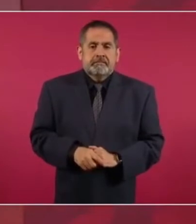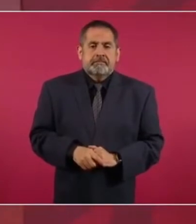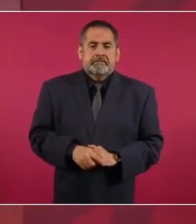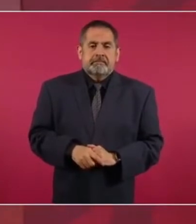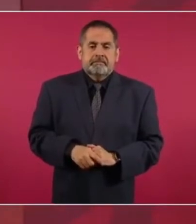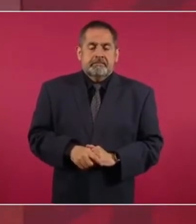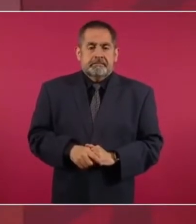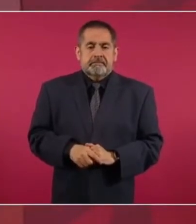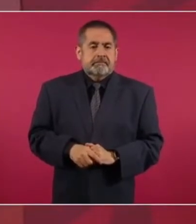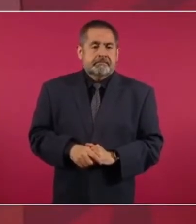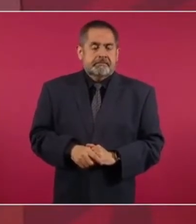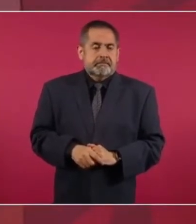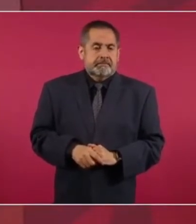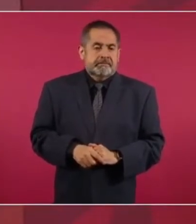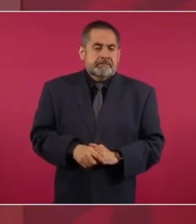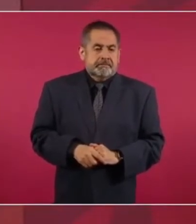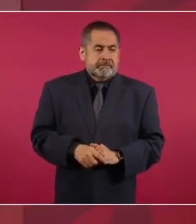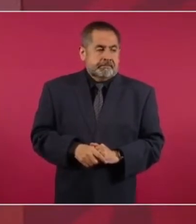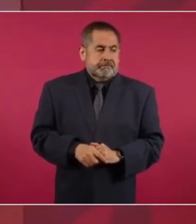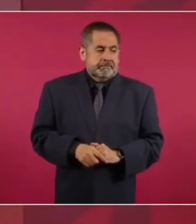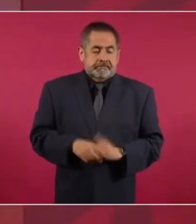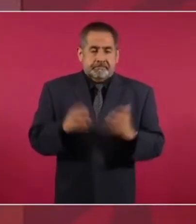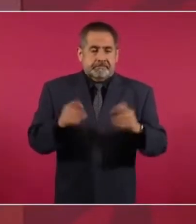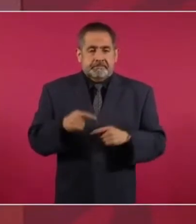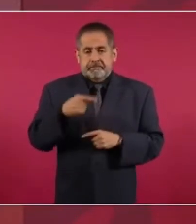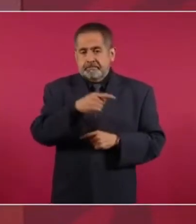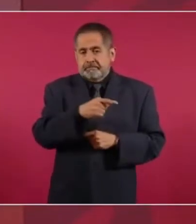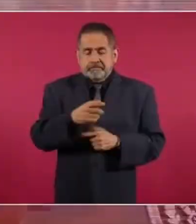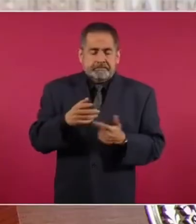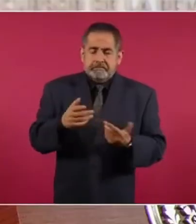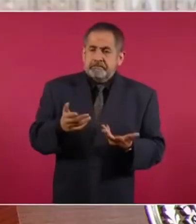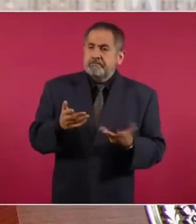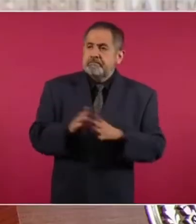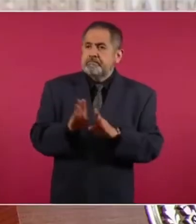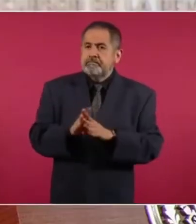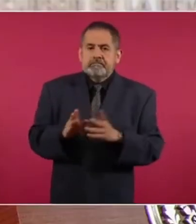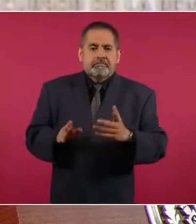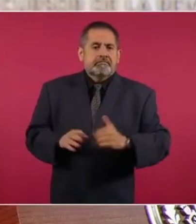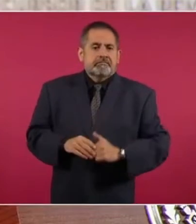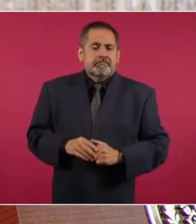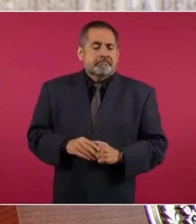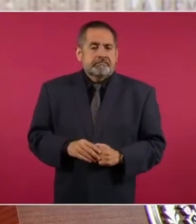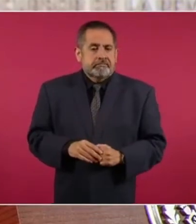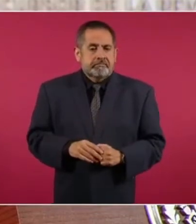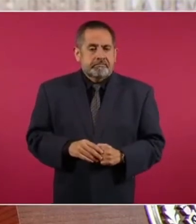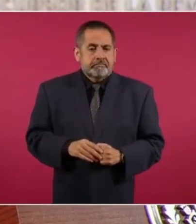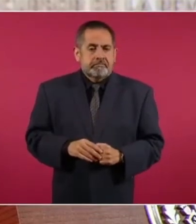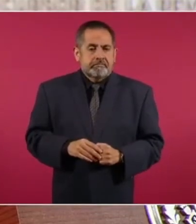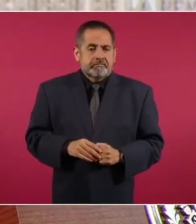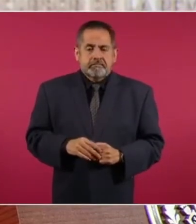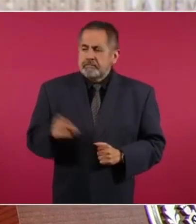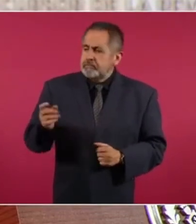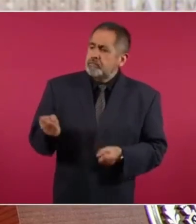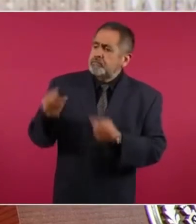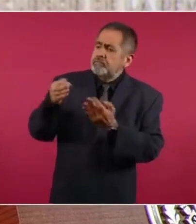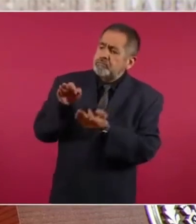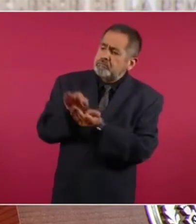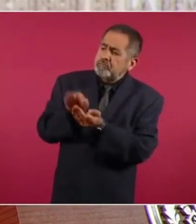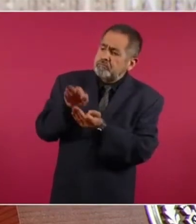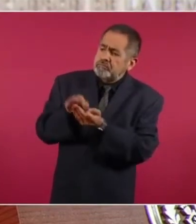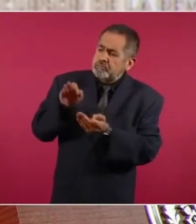bueno, hasta lo que como, cuántos tamalitos de chipilín